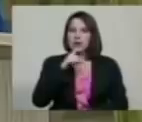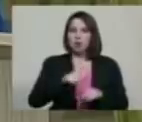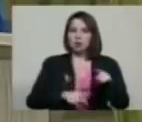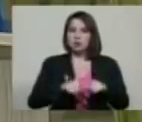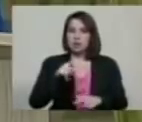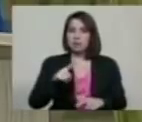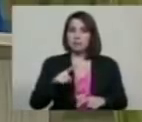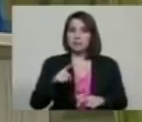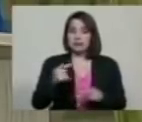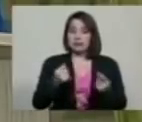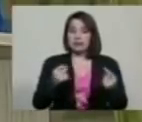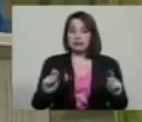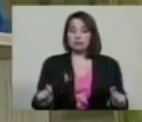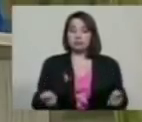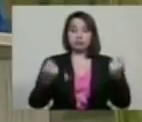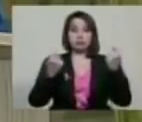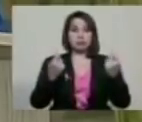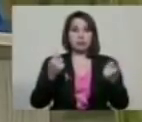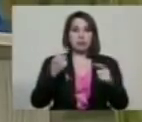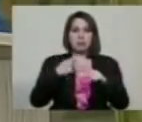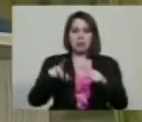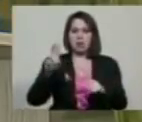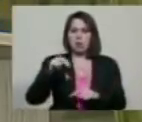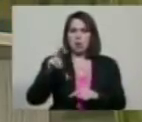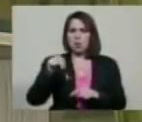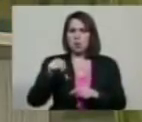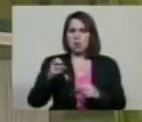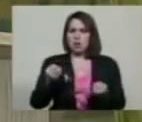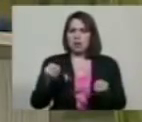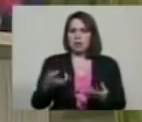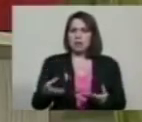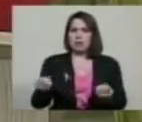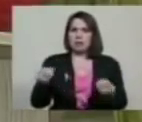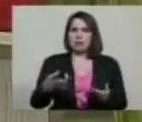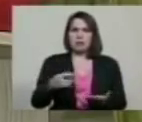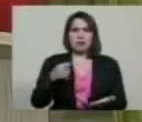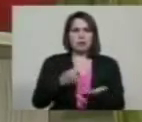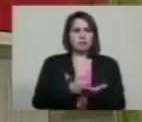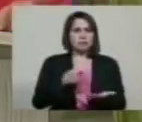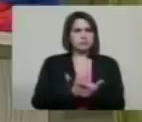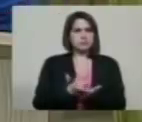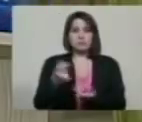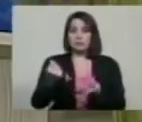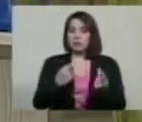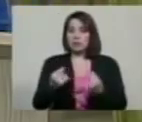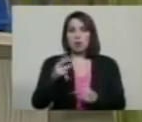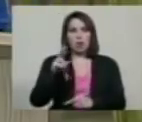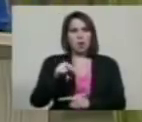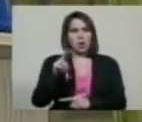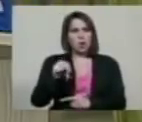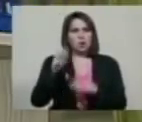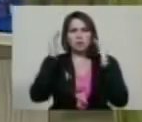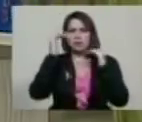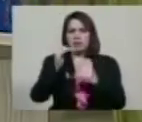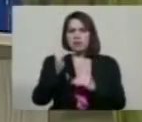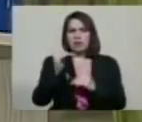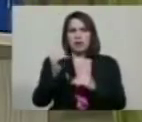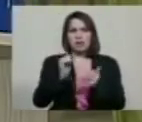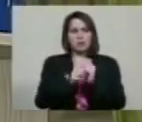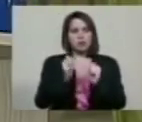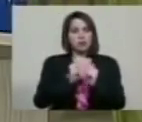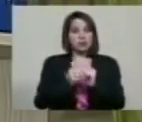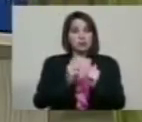programa de recuperación económica, pero nunca hemos dejado de invertir en el deporte. Nunca hemos dejado de atender al deportista. Nunca,